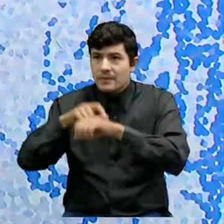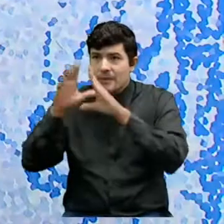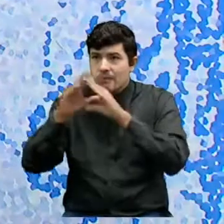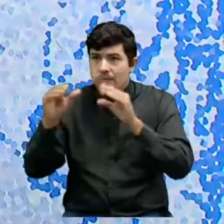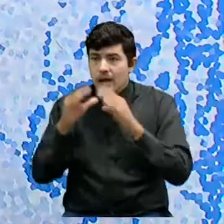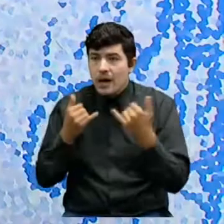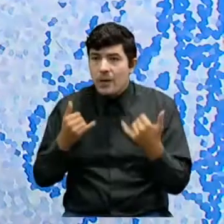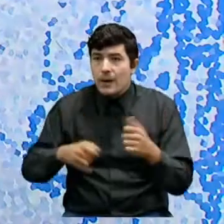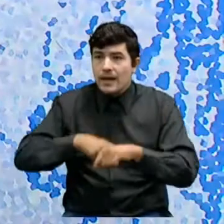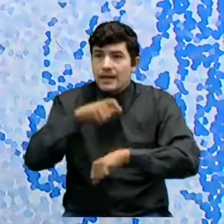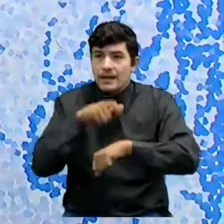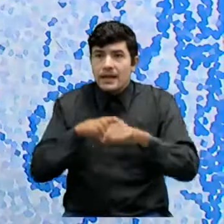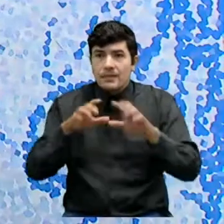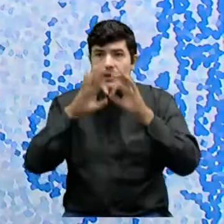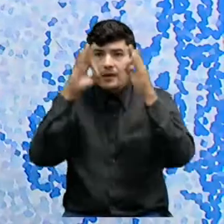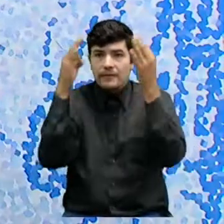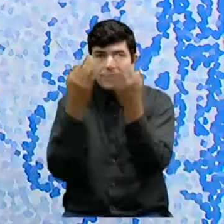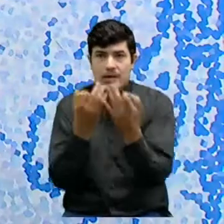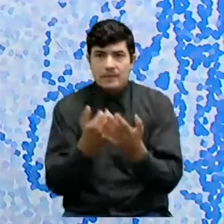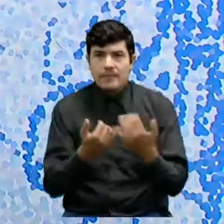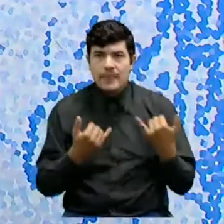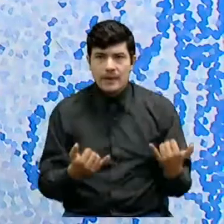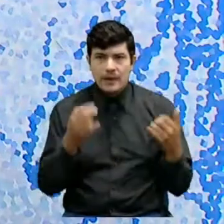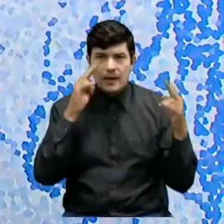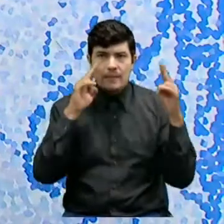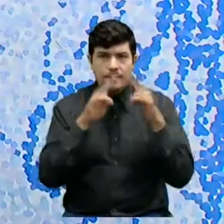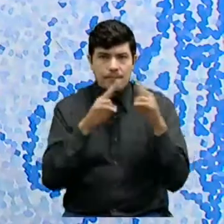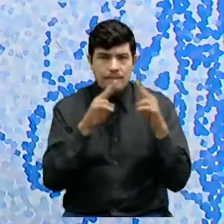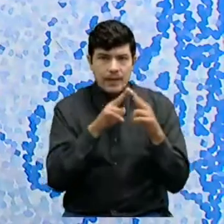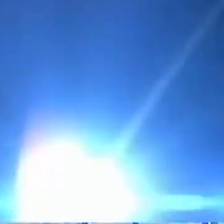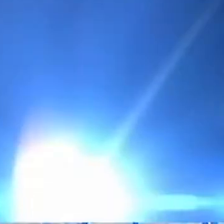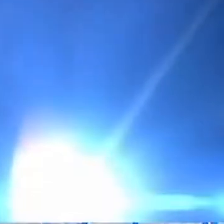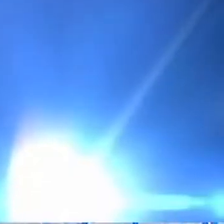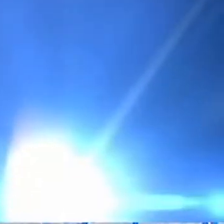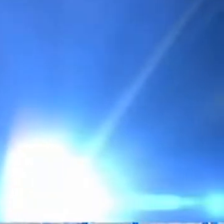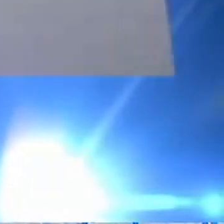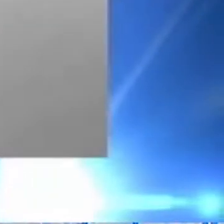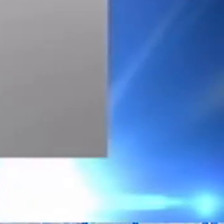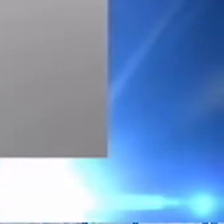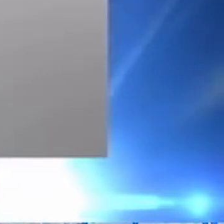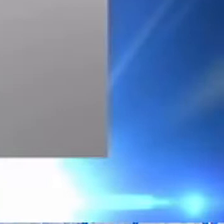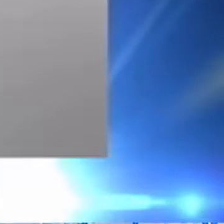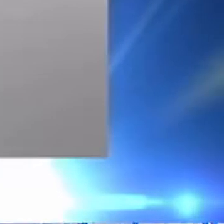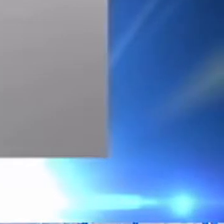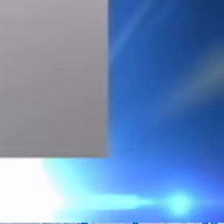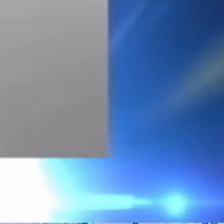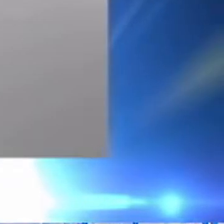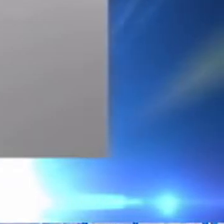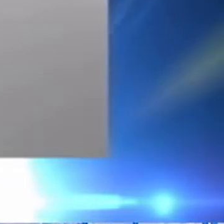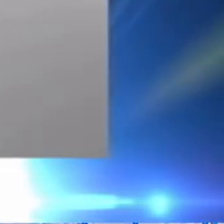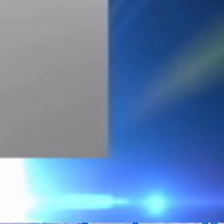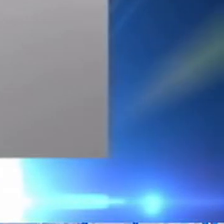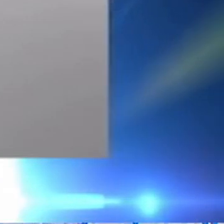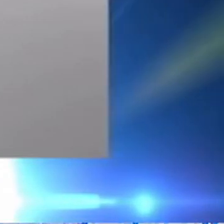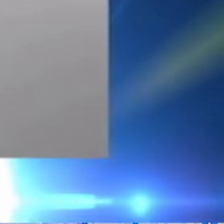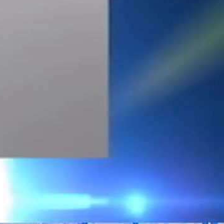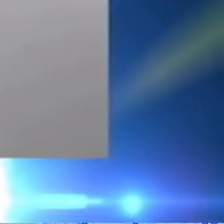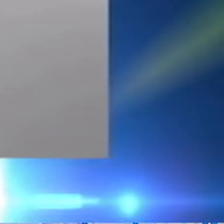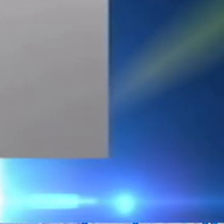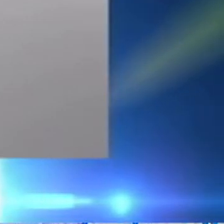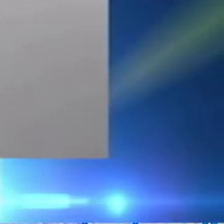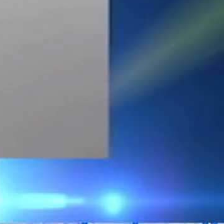esta época de familia. Vamos a ver este mensaje de texto que nos han enviado nuestros televidentes a través de nuestras líneas de